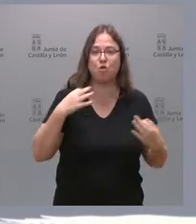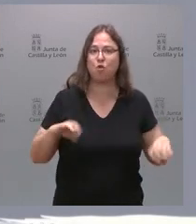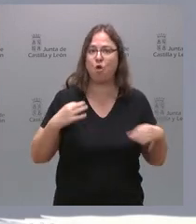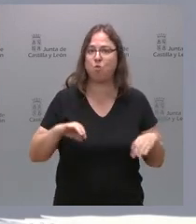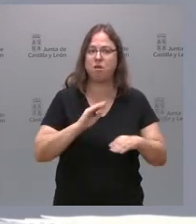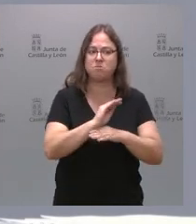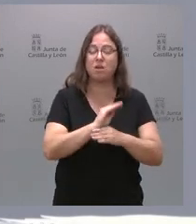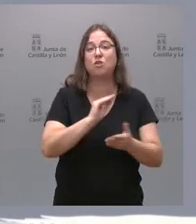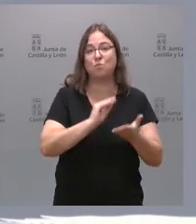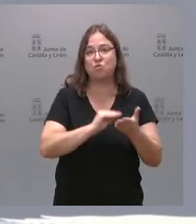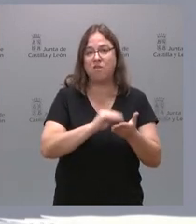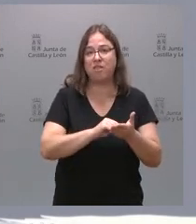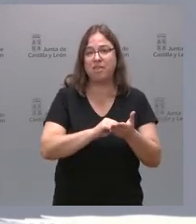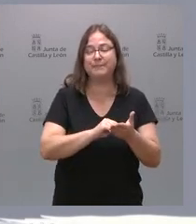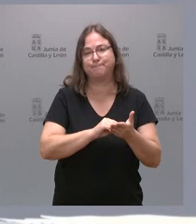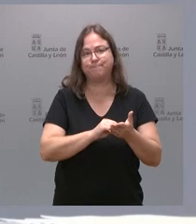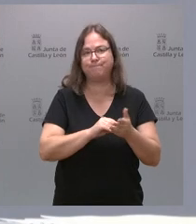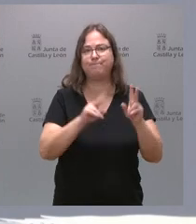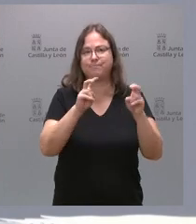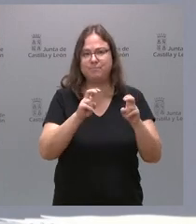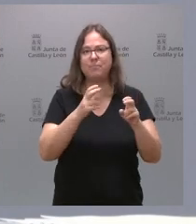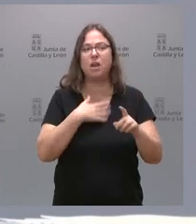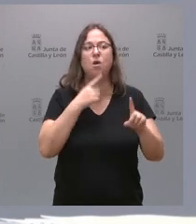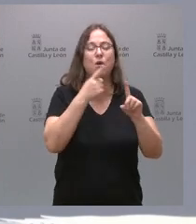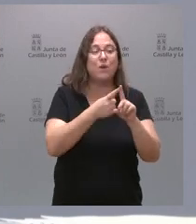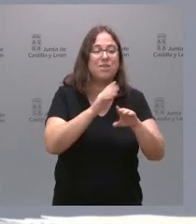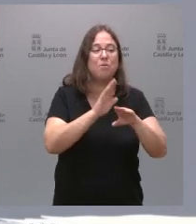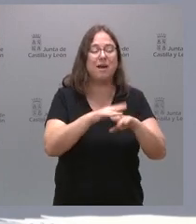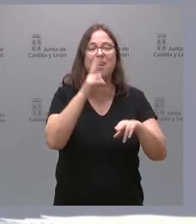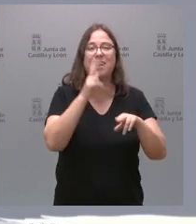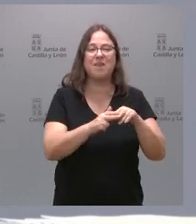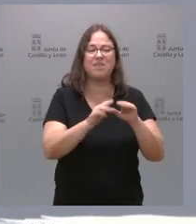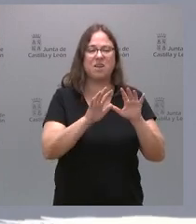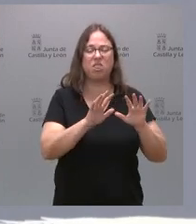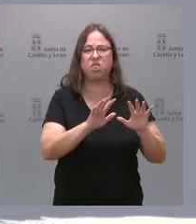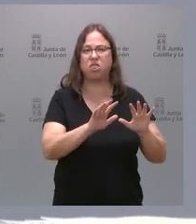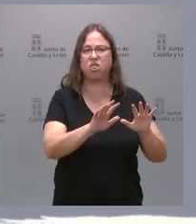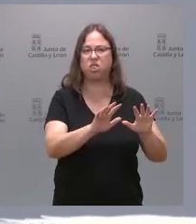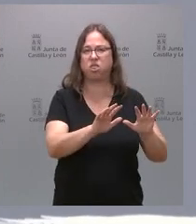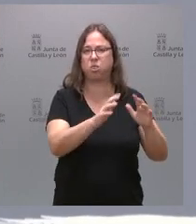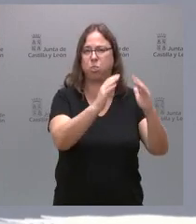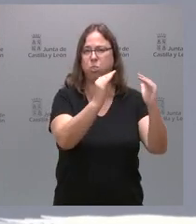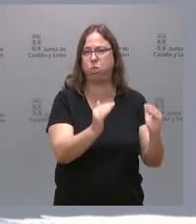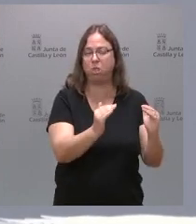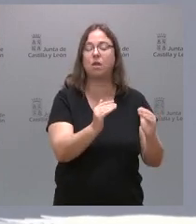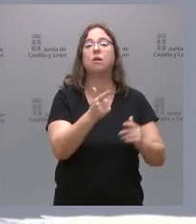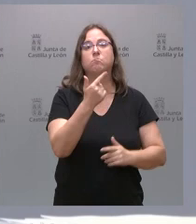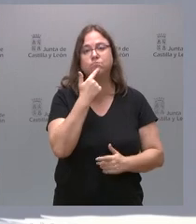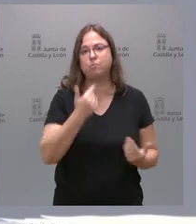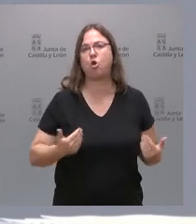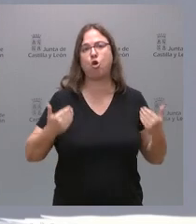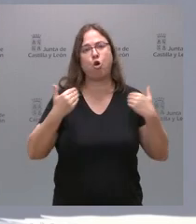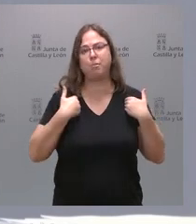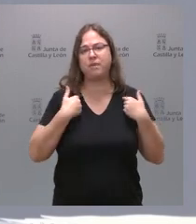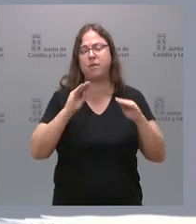que muchas veces también tiene este aspecto de evitar pues deterioros mayores con el paso del tiempo de los edificios pues son competencias